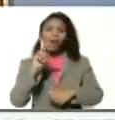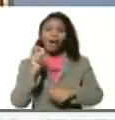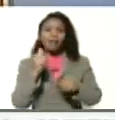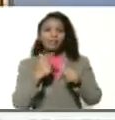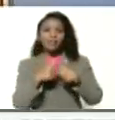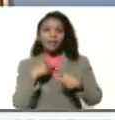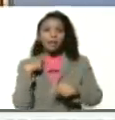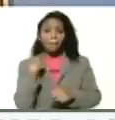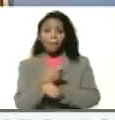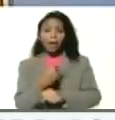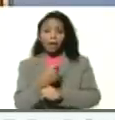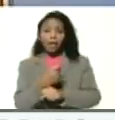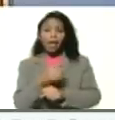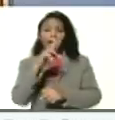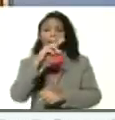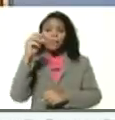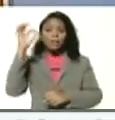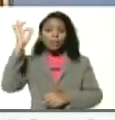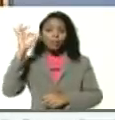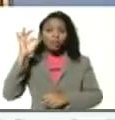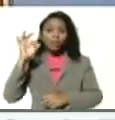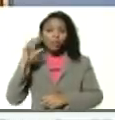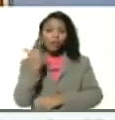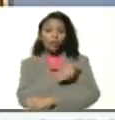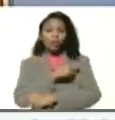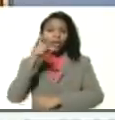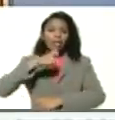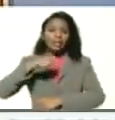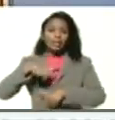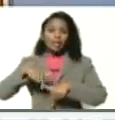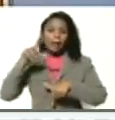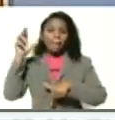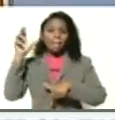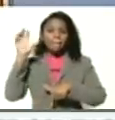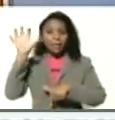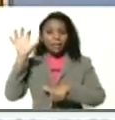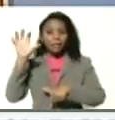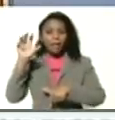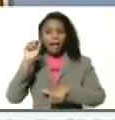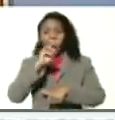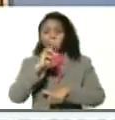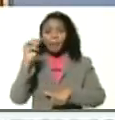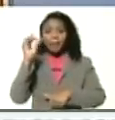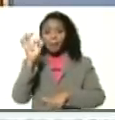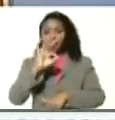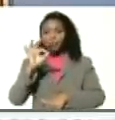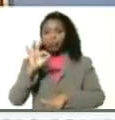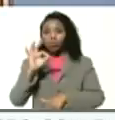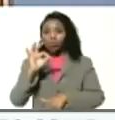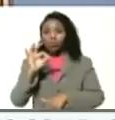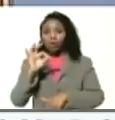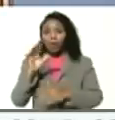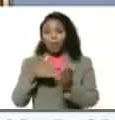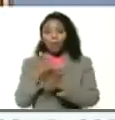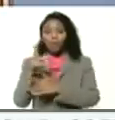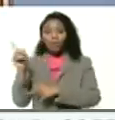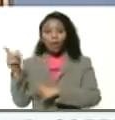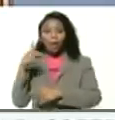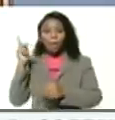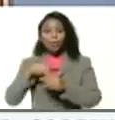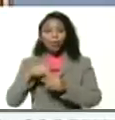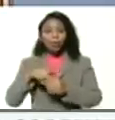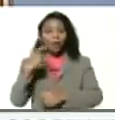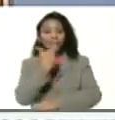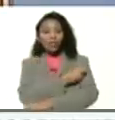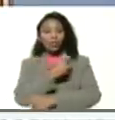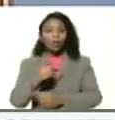cubriría apenas el 20 por ciento de las vacunas que necesita el país apenas el 20 por ciento y por la vía de petróleo por vacuna